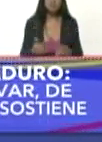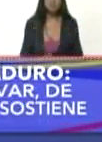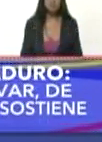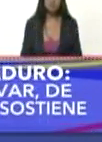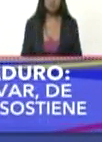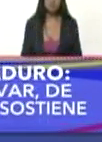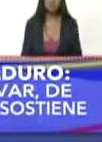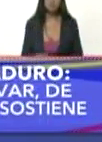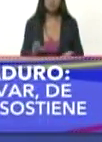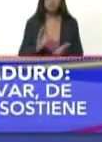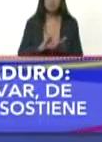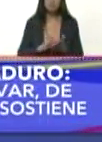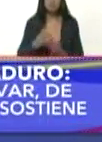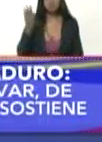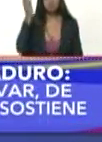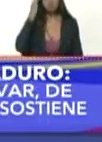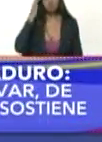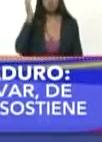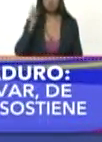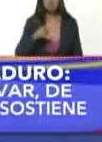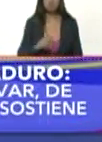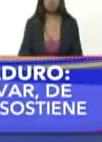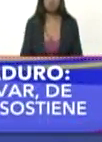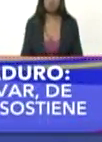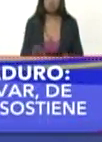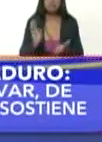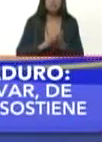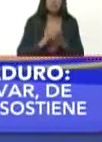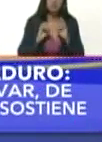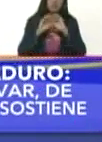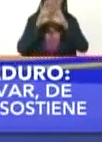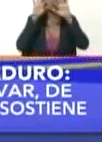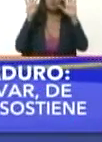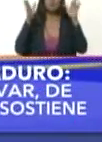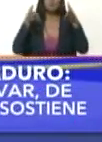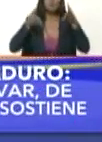como un centro de saber, como un centro de luces.